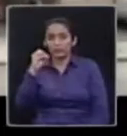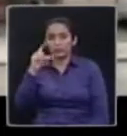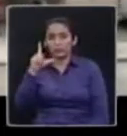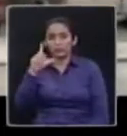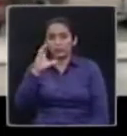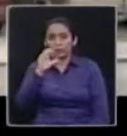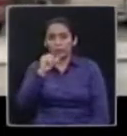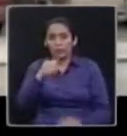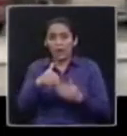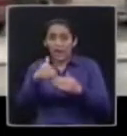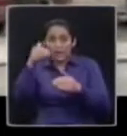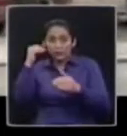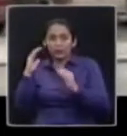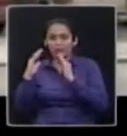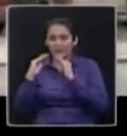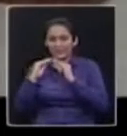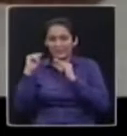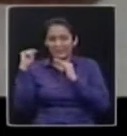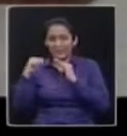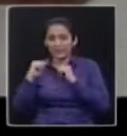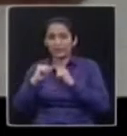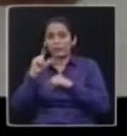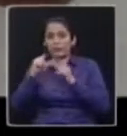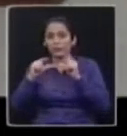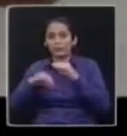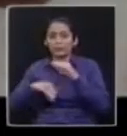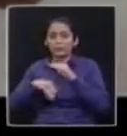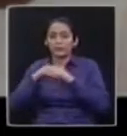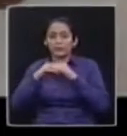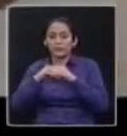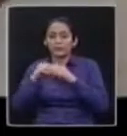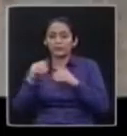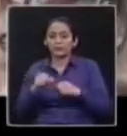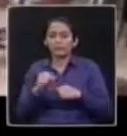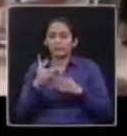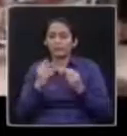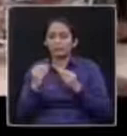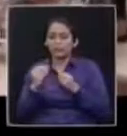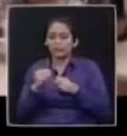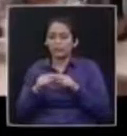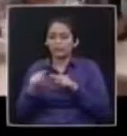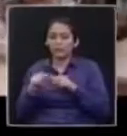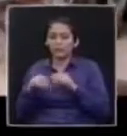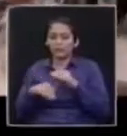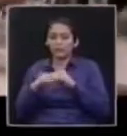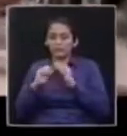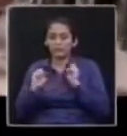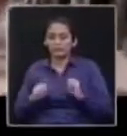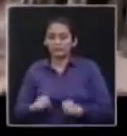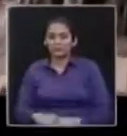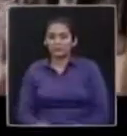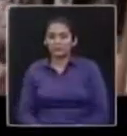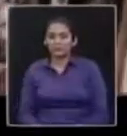64 personas. Funciona las 24 horas del día, los 365 días del año.